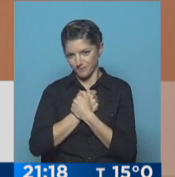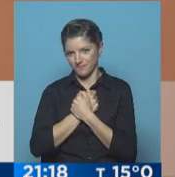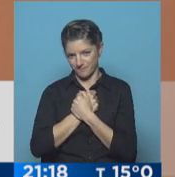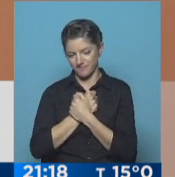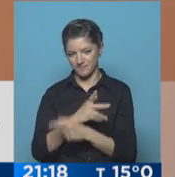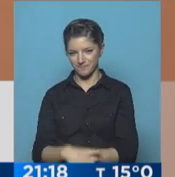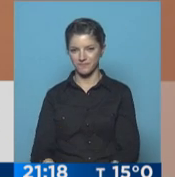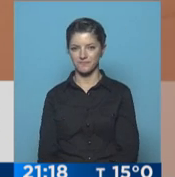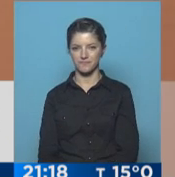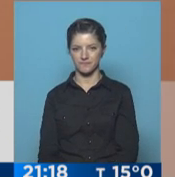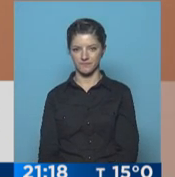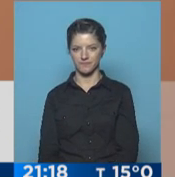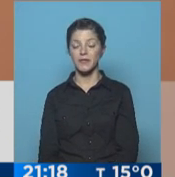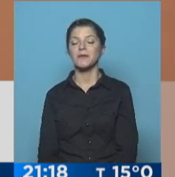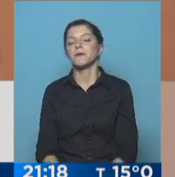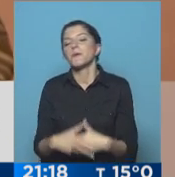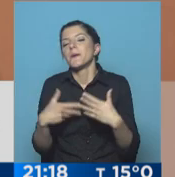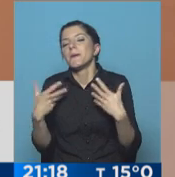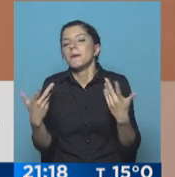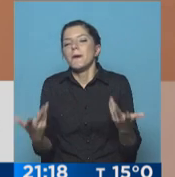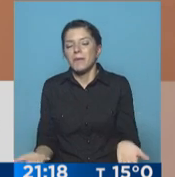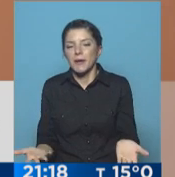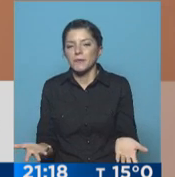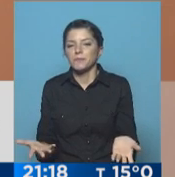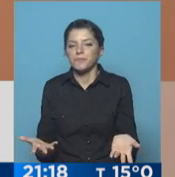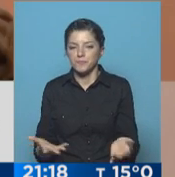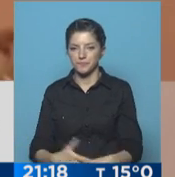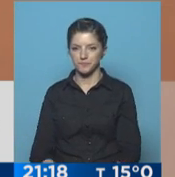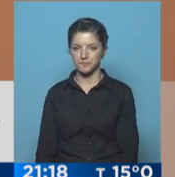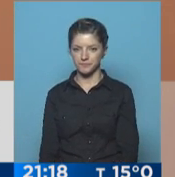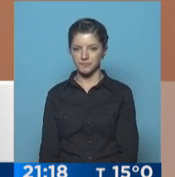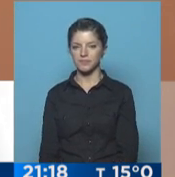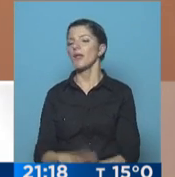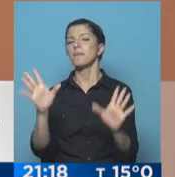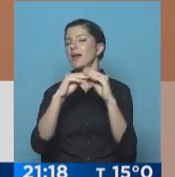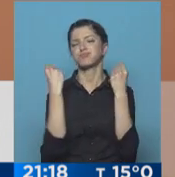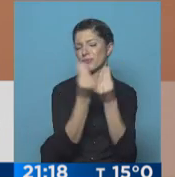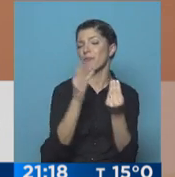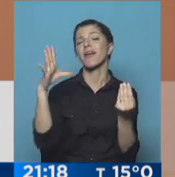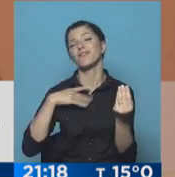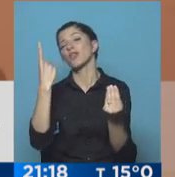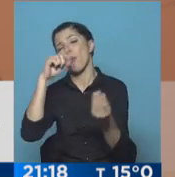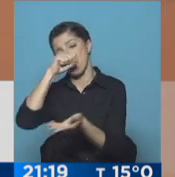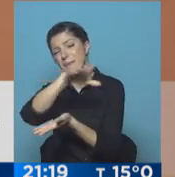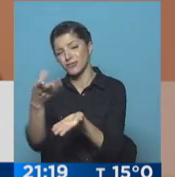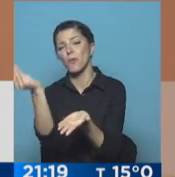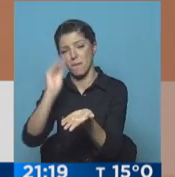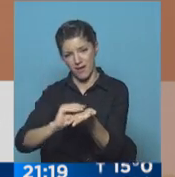mucho. Pero quiero decirles, para finalizar, porque me queda otro patio